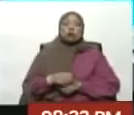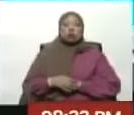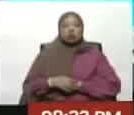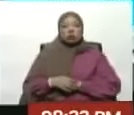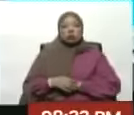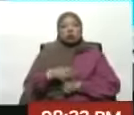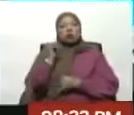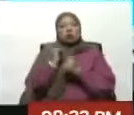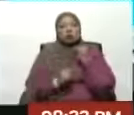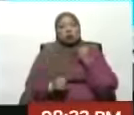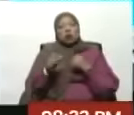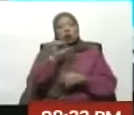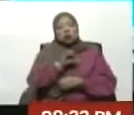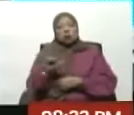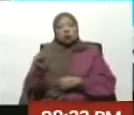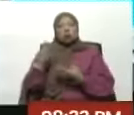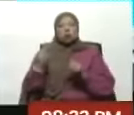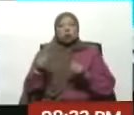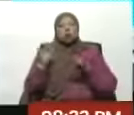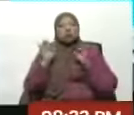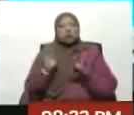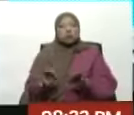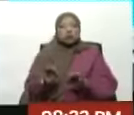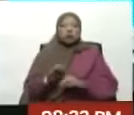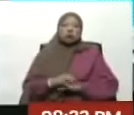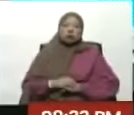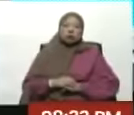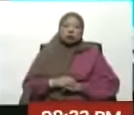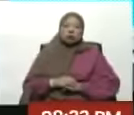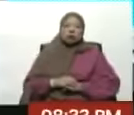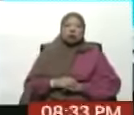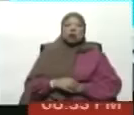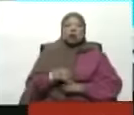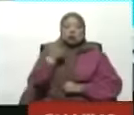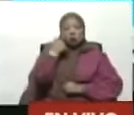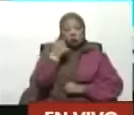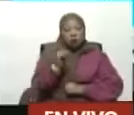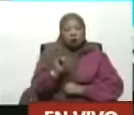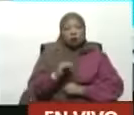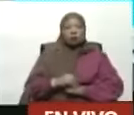en las últimas semanas con mucha fuerza. Tengo las pruebas en mi mano.